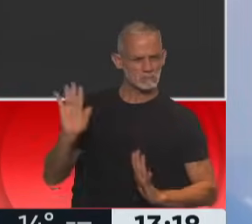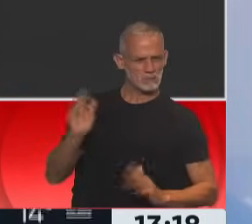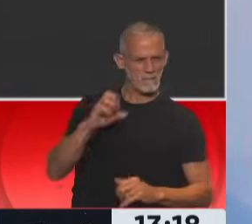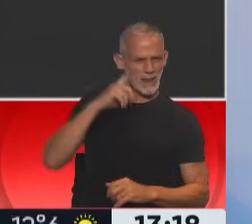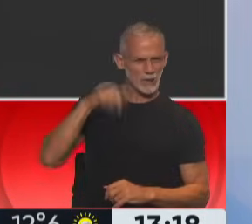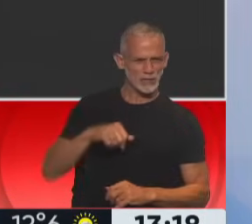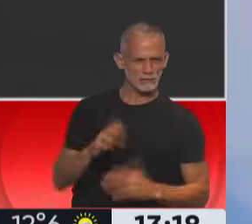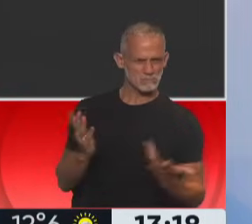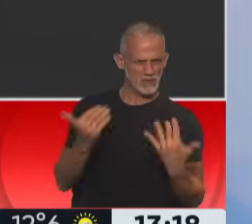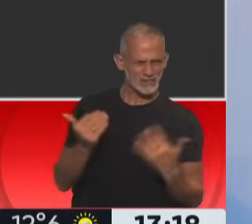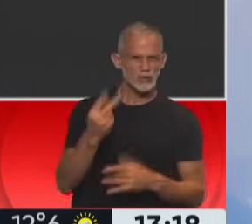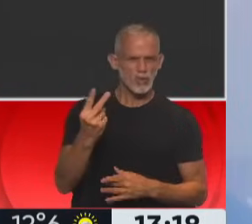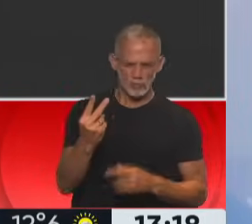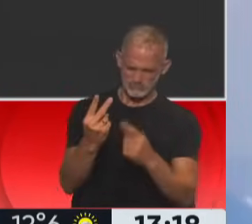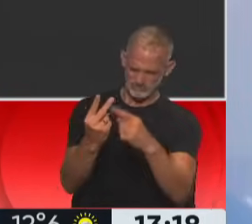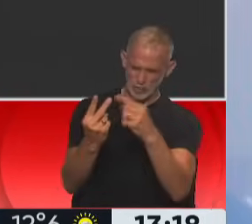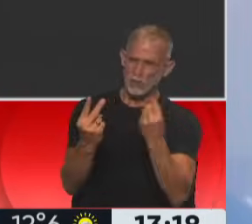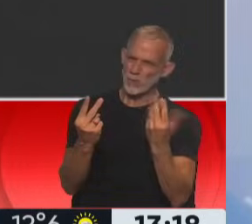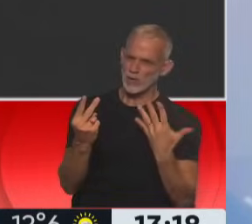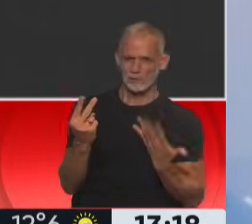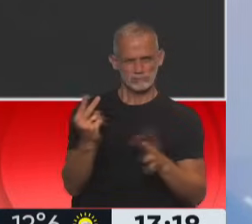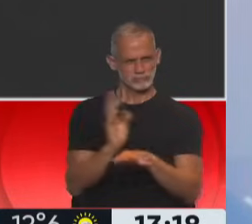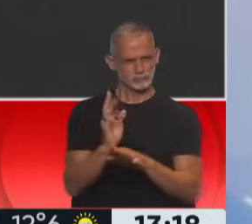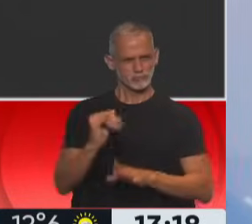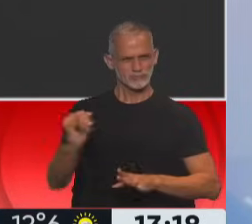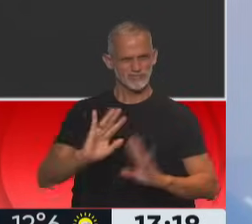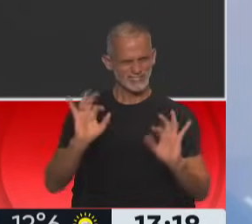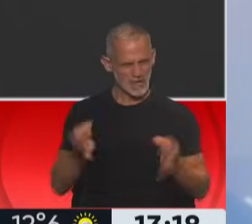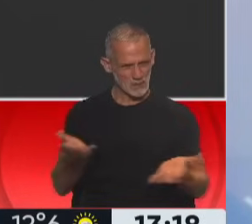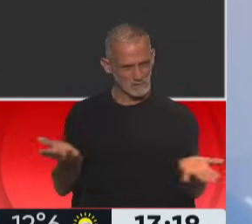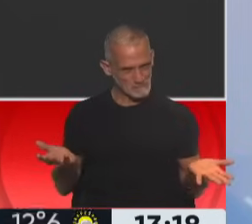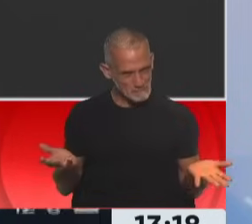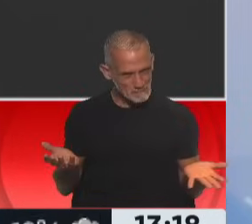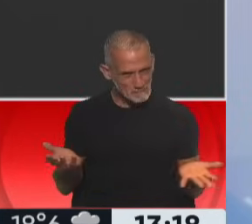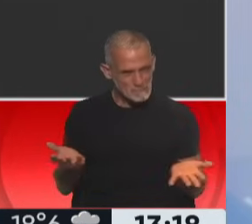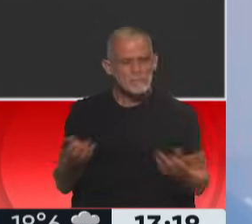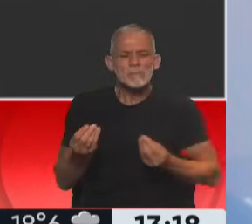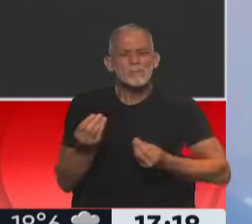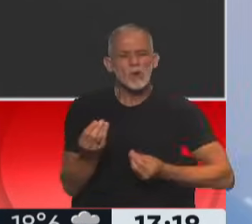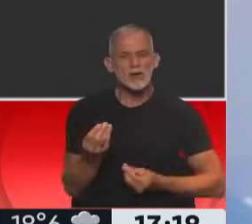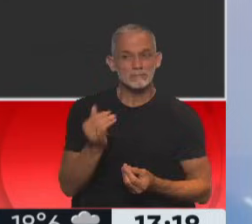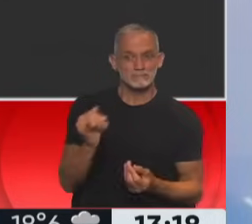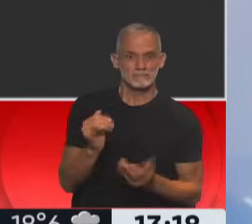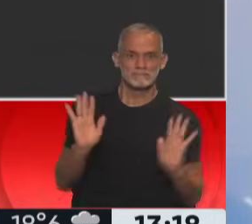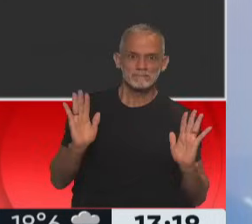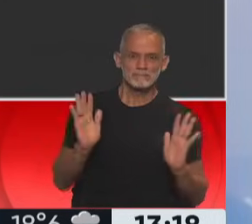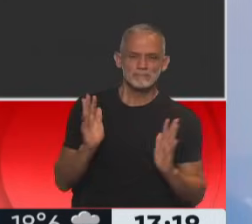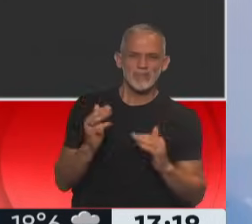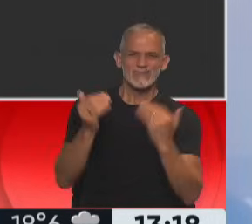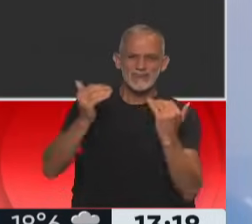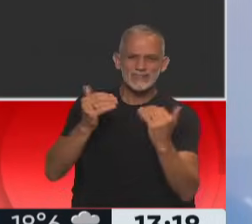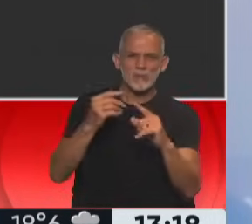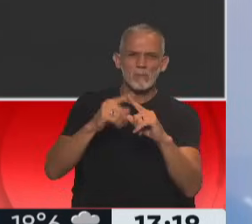frase como un síntoma, un símbolo anticipatorio de que,